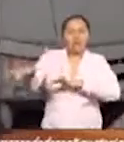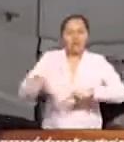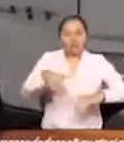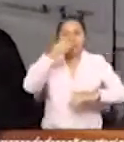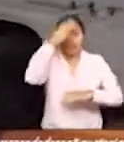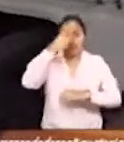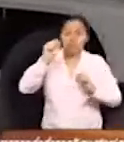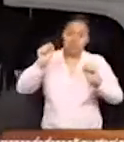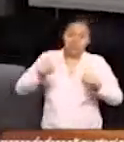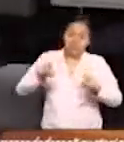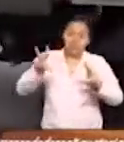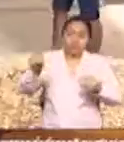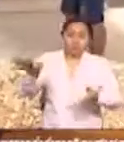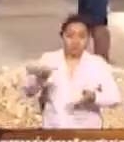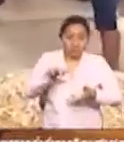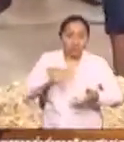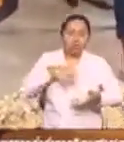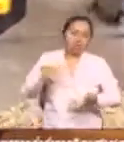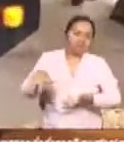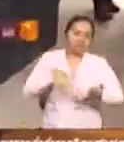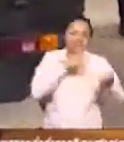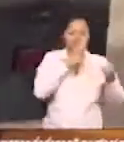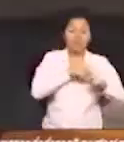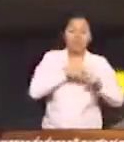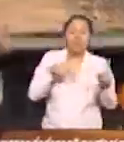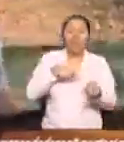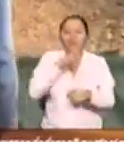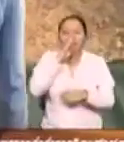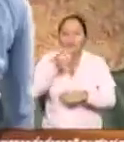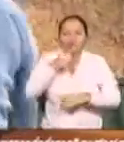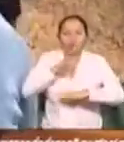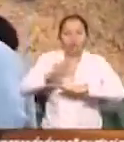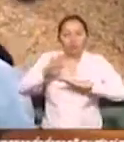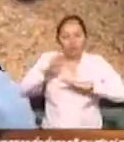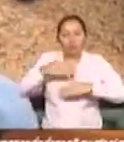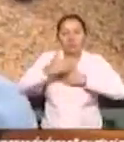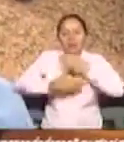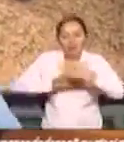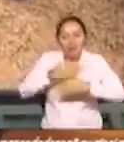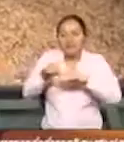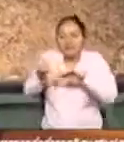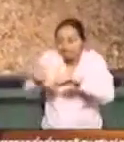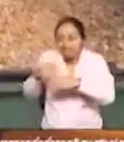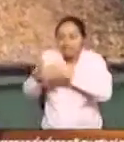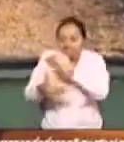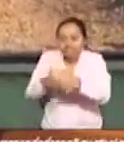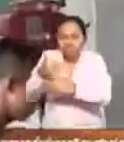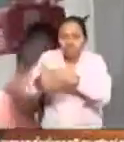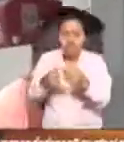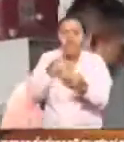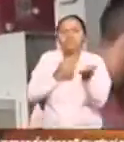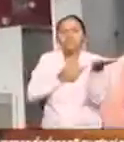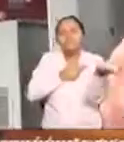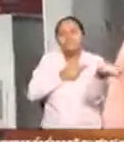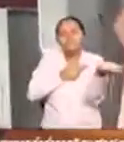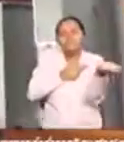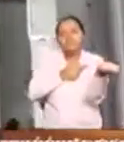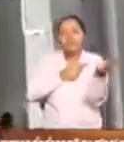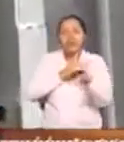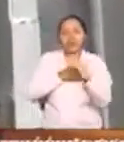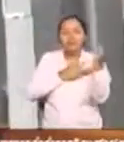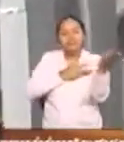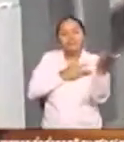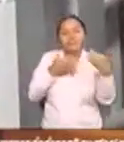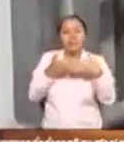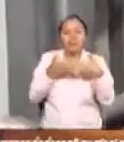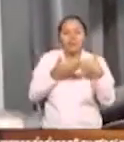decide si lo deja o se lo lleva. Pero por eso nosotros siempre es el compromiso de seguir avanzando. Igualmente ahora nos están pidiendo que tengamos ya